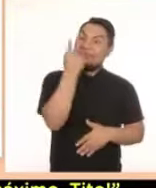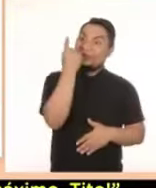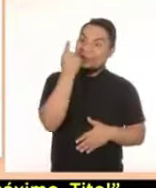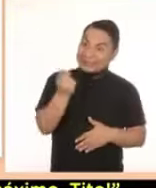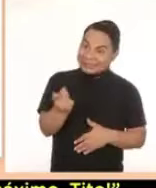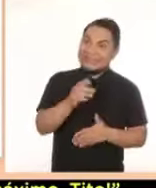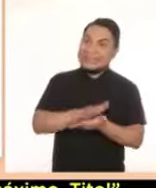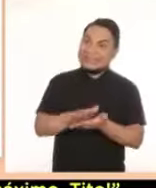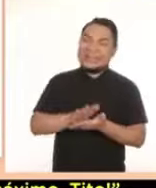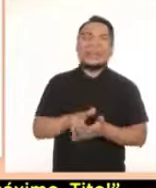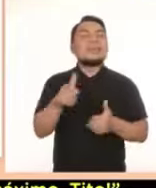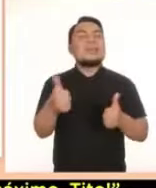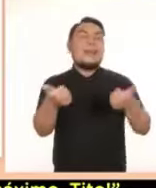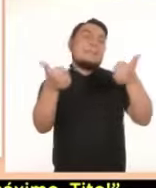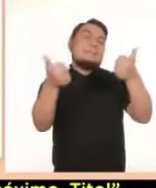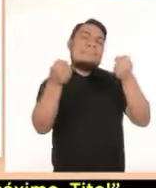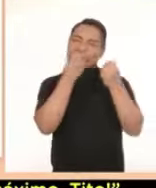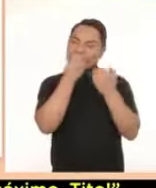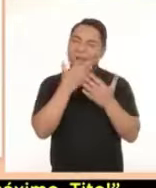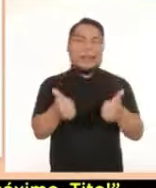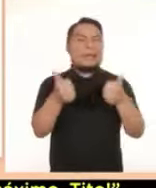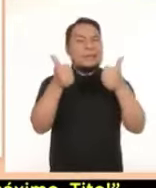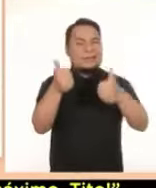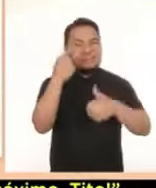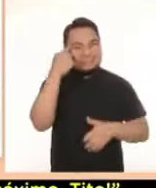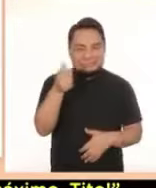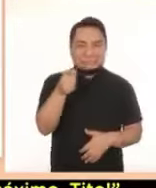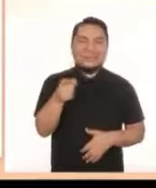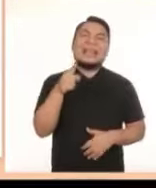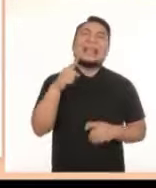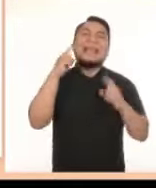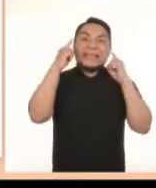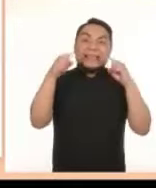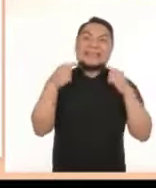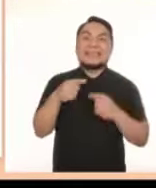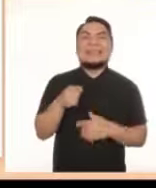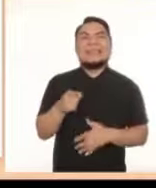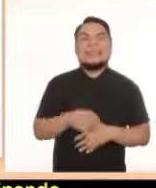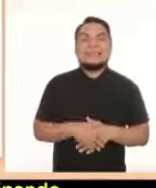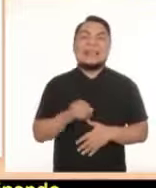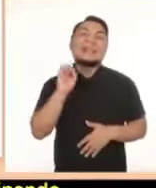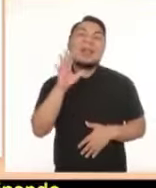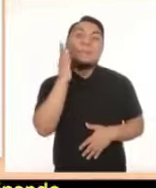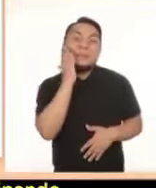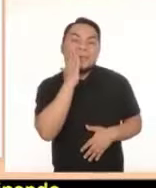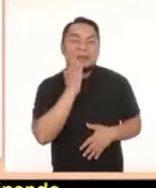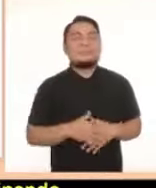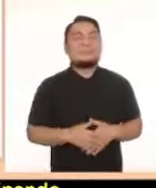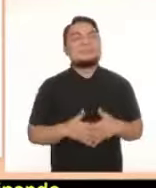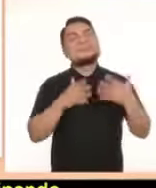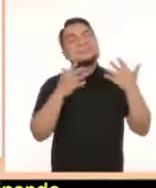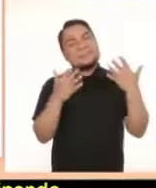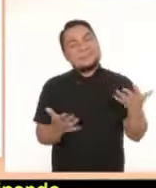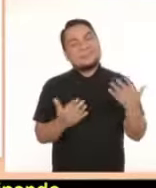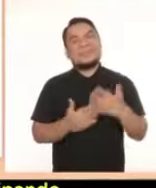solito. ¡Eres lo máximo, Tito! Dice mamá. Y